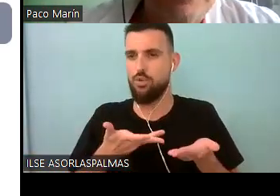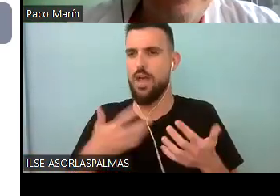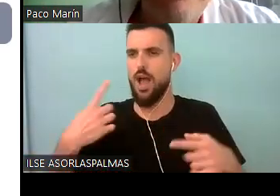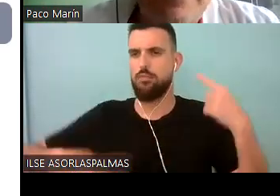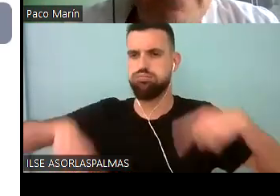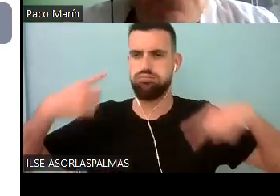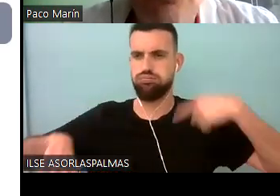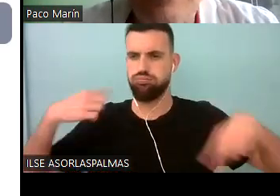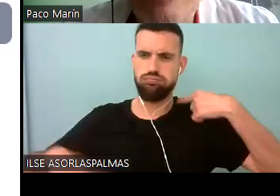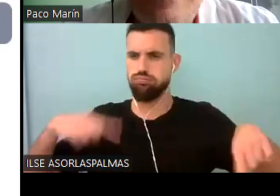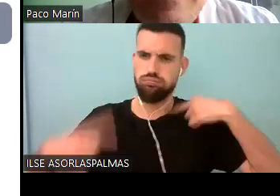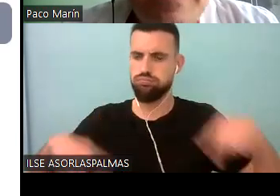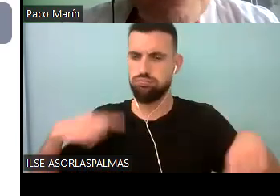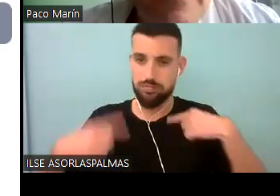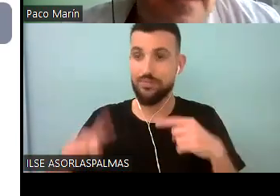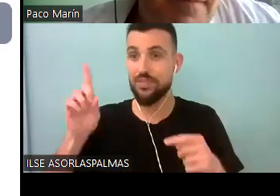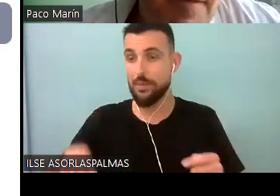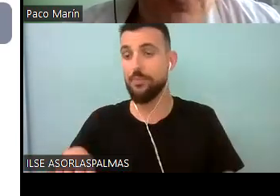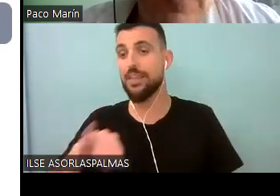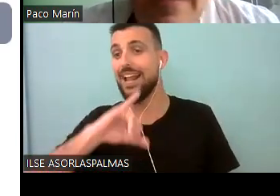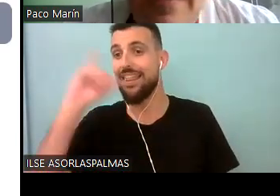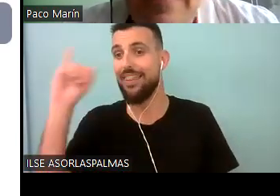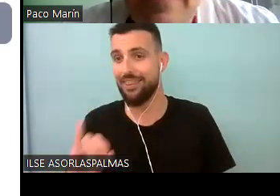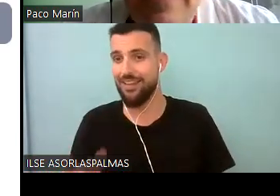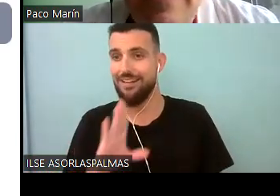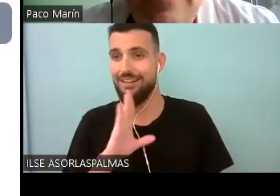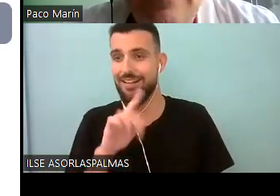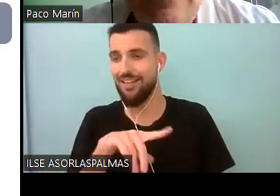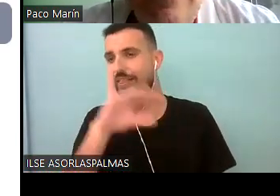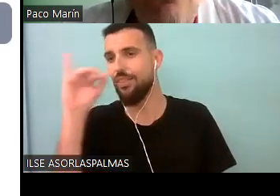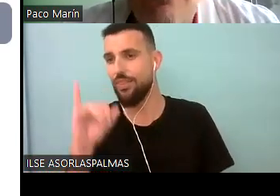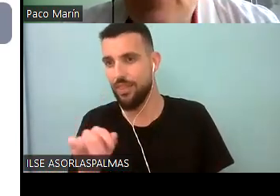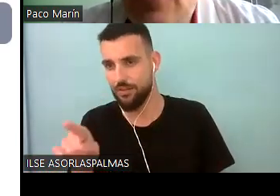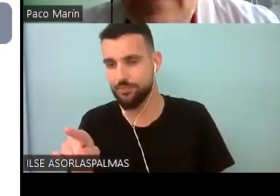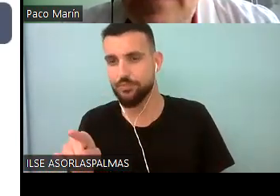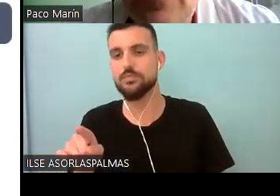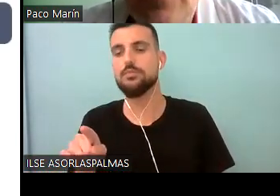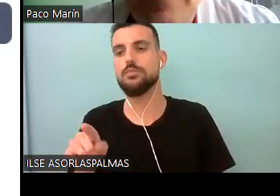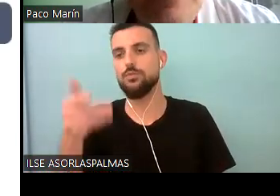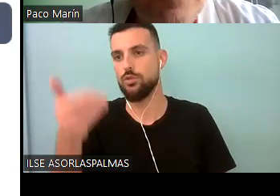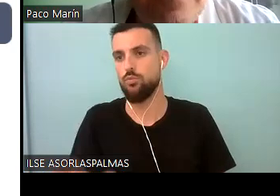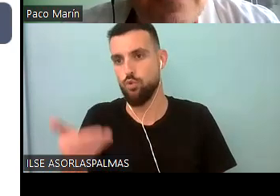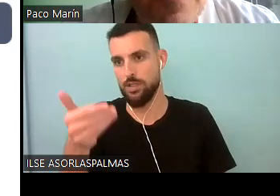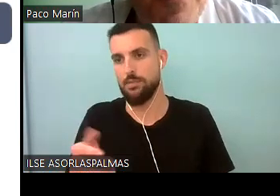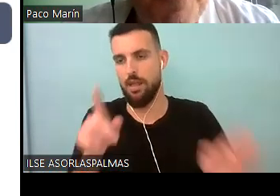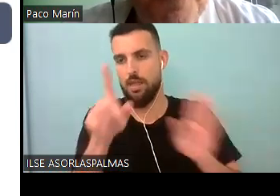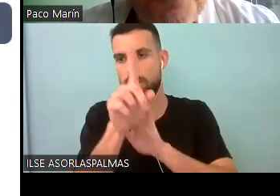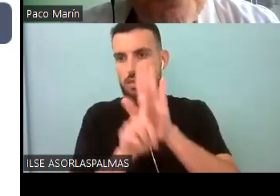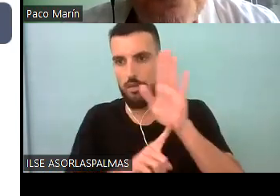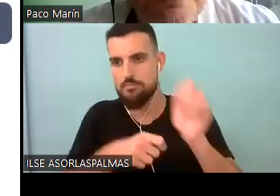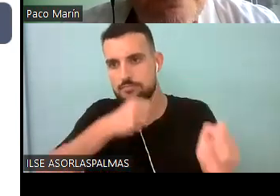calcio se tenga que quedar a nivel muscular. Y el zinc, que veíamos que era un cofactor antioxidante